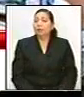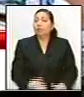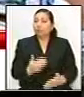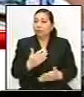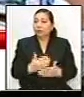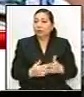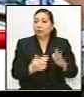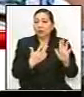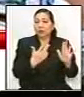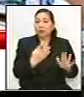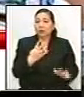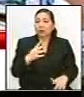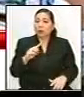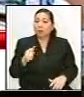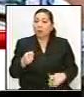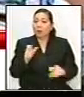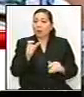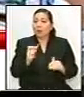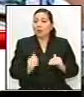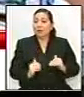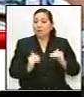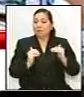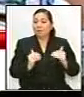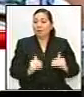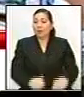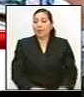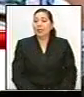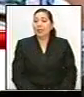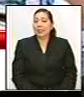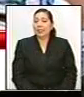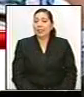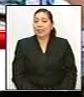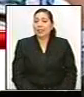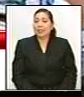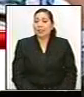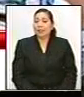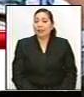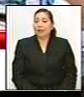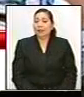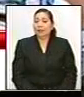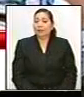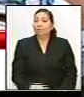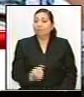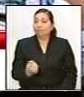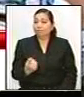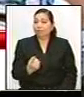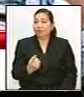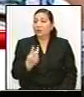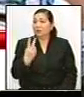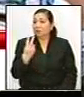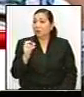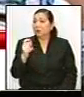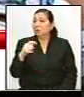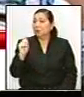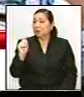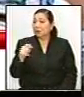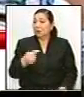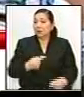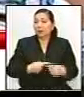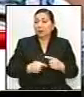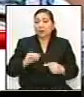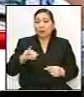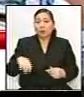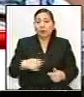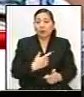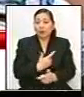registrados 84.000 adultos mayores. Y de uno de ellos, el 20%, viven en San Juan